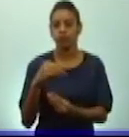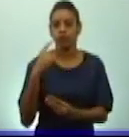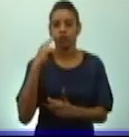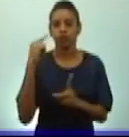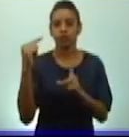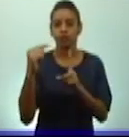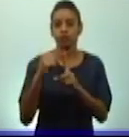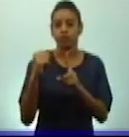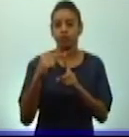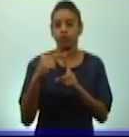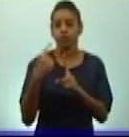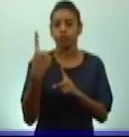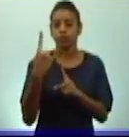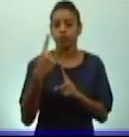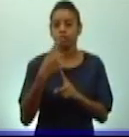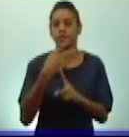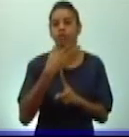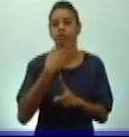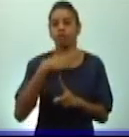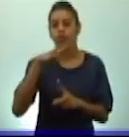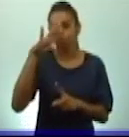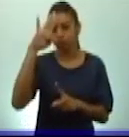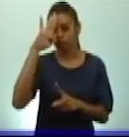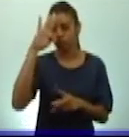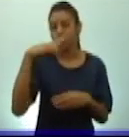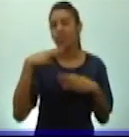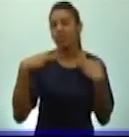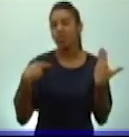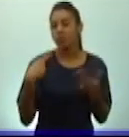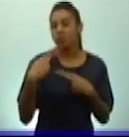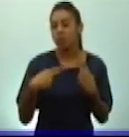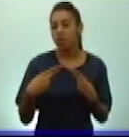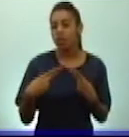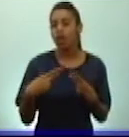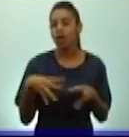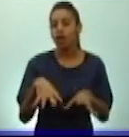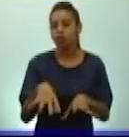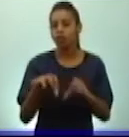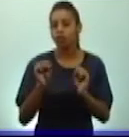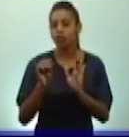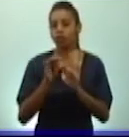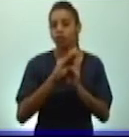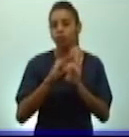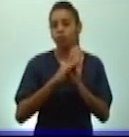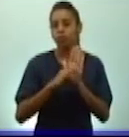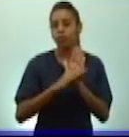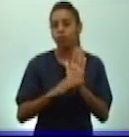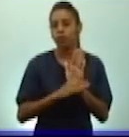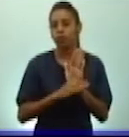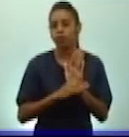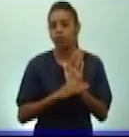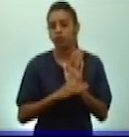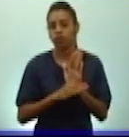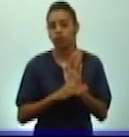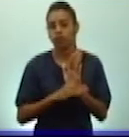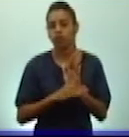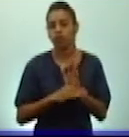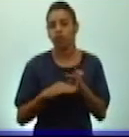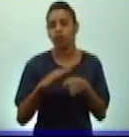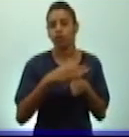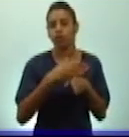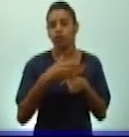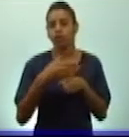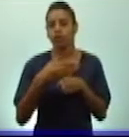la sociedad cubana. ¿Cómo lo harían? Con la toma de medidas o la adopción de las primeras medidas